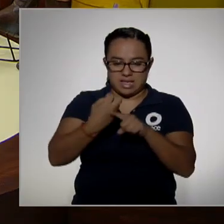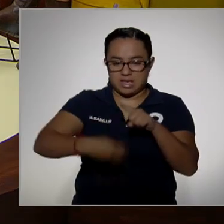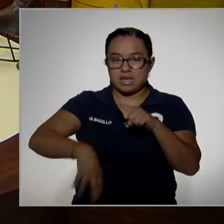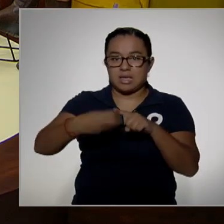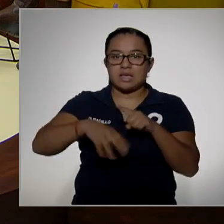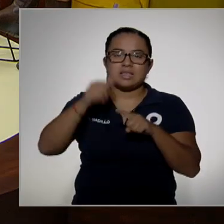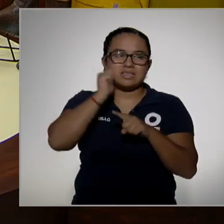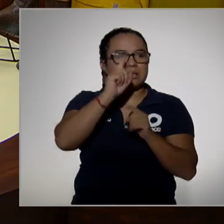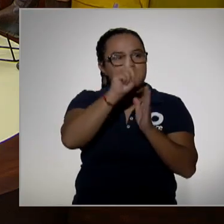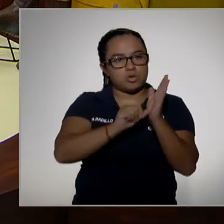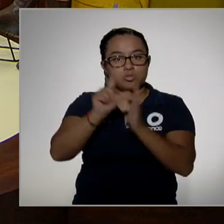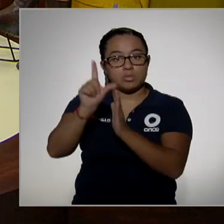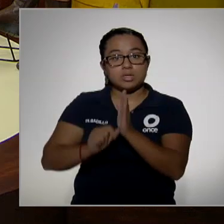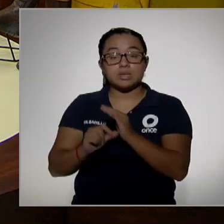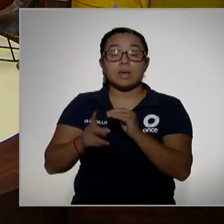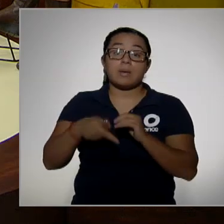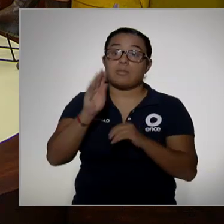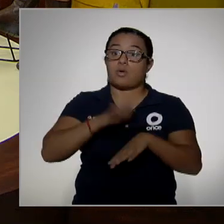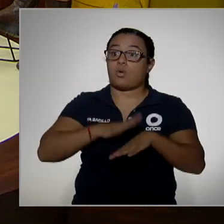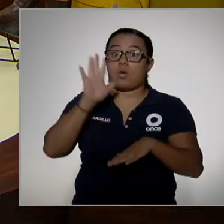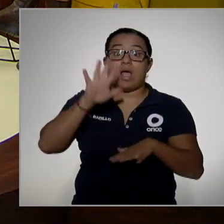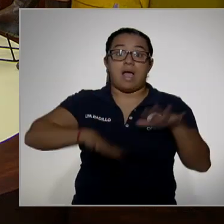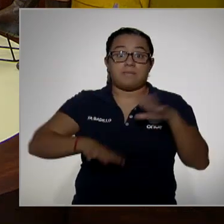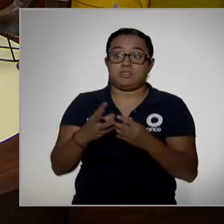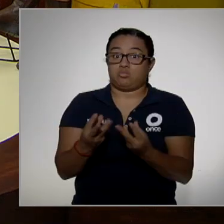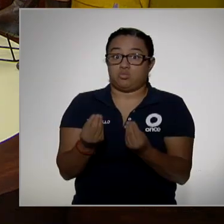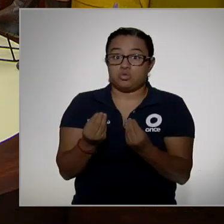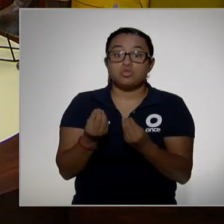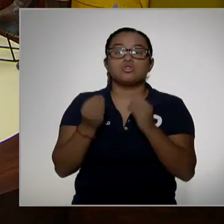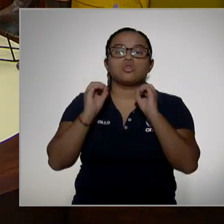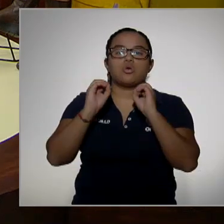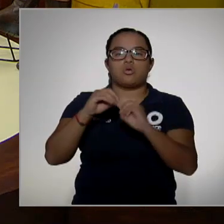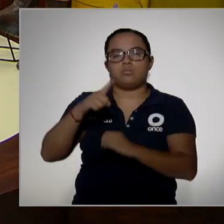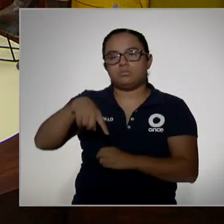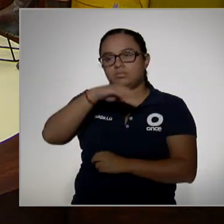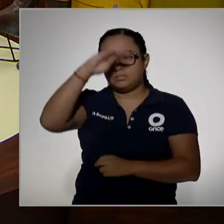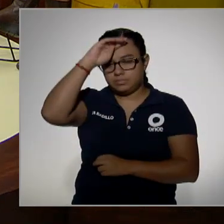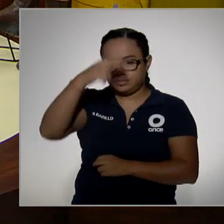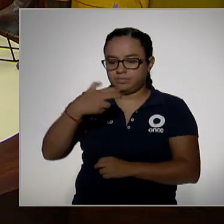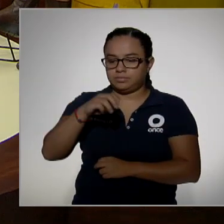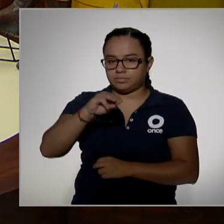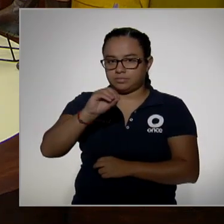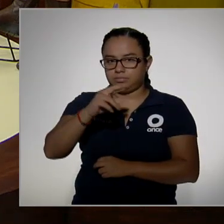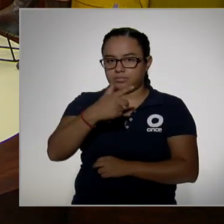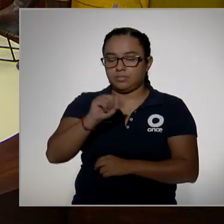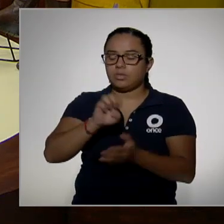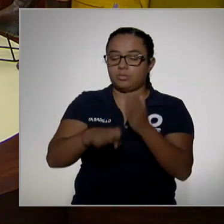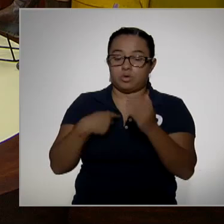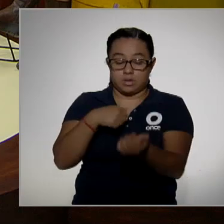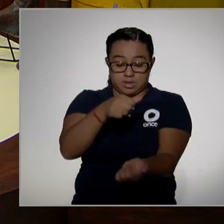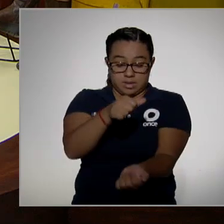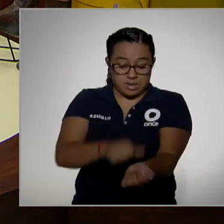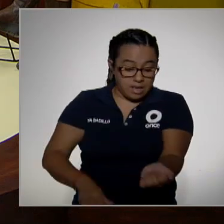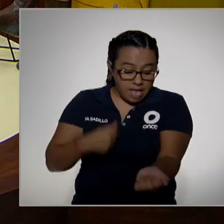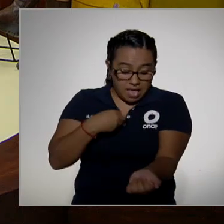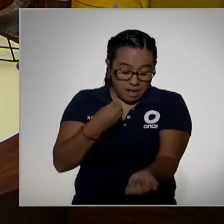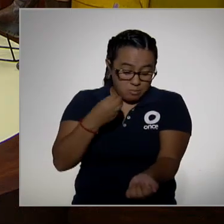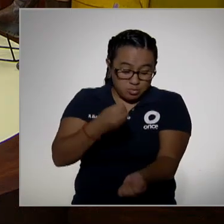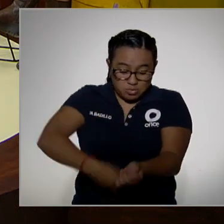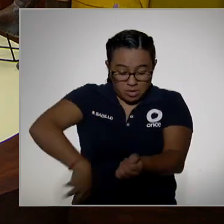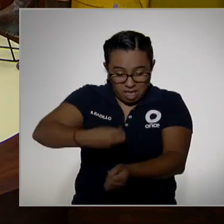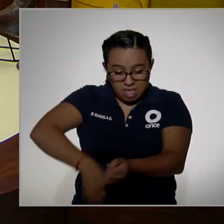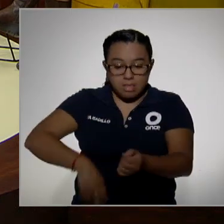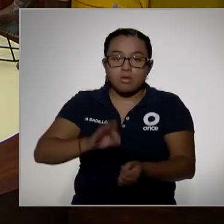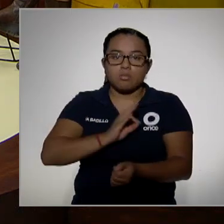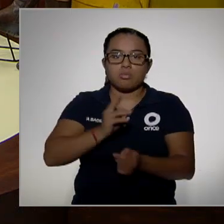hemorragias cada maestro a veces pueden ser muy abundantes o pensemos en otro tipo de moore de hemorragia y yo me corto horita con un cuchillo y se me sale mucha sangre voy a